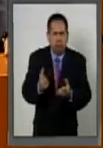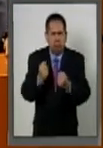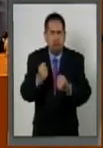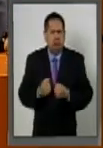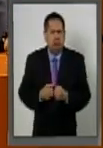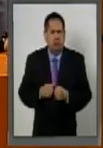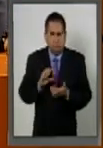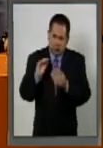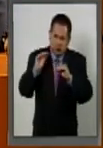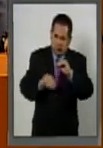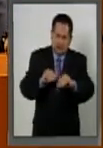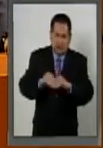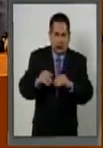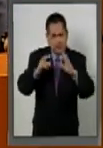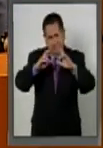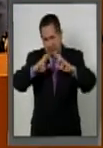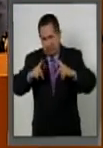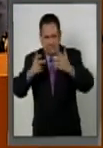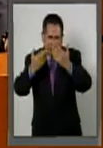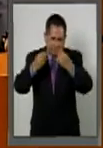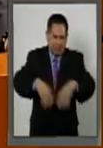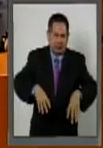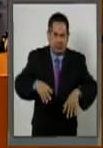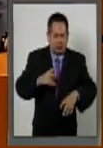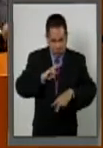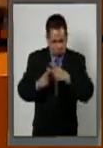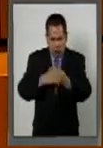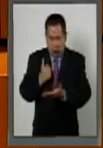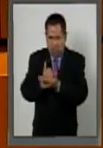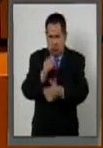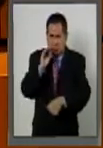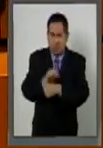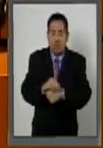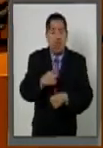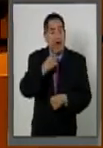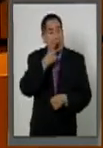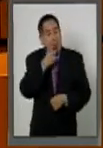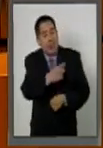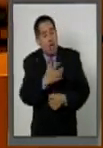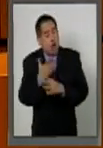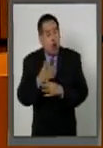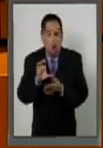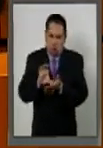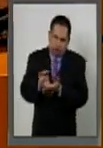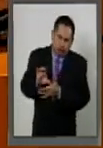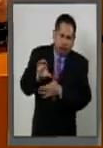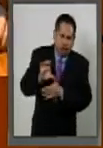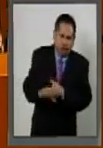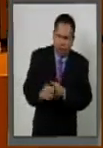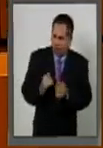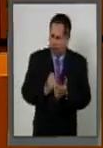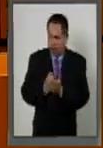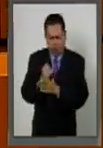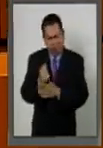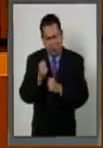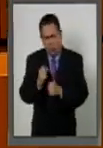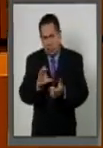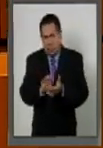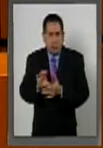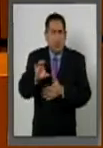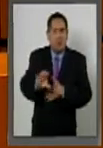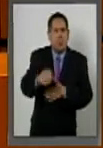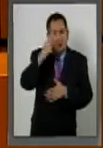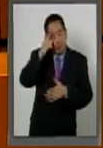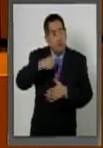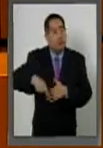la infraestructura que se había caído y que se había perdido era invertir de manera decidida para lograr que